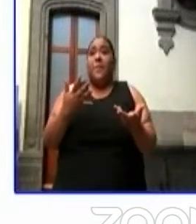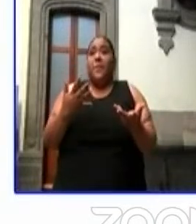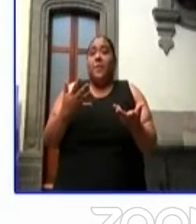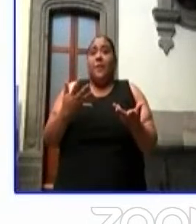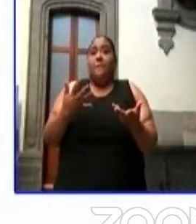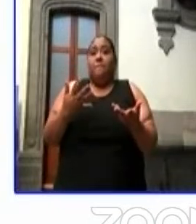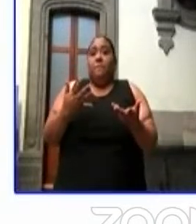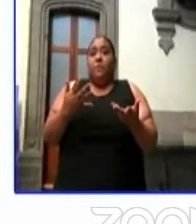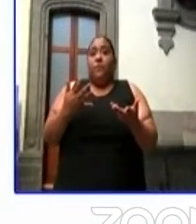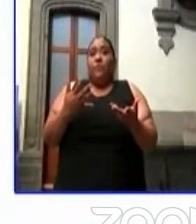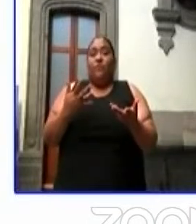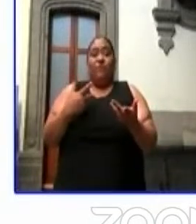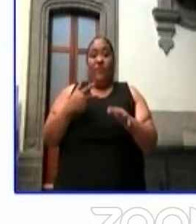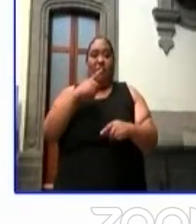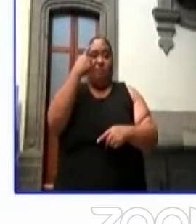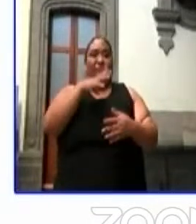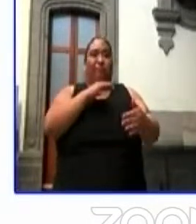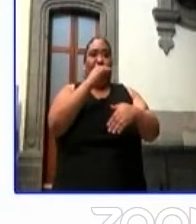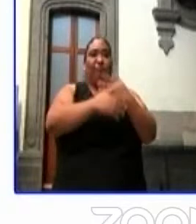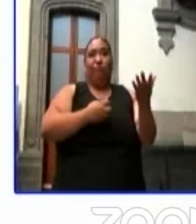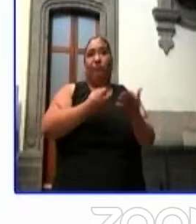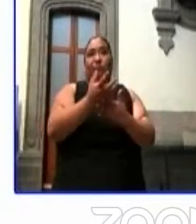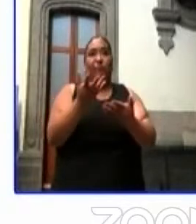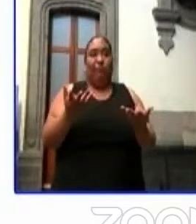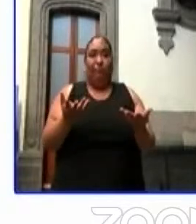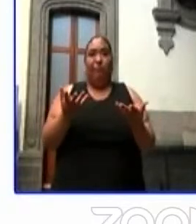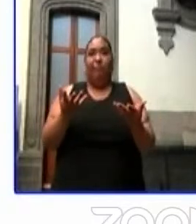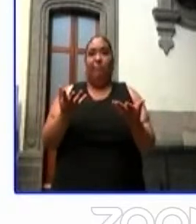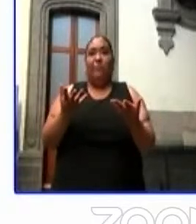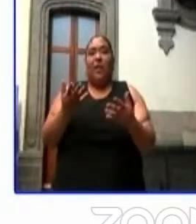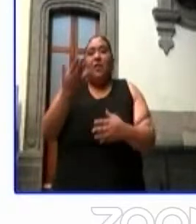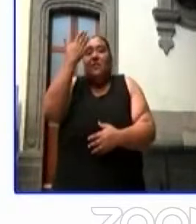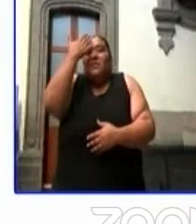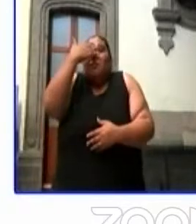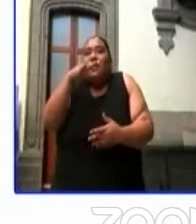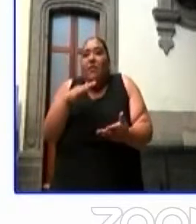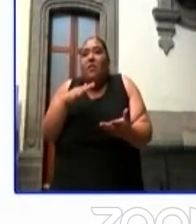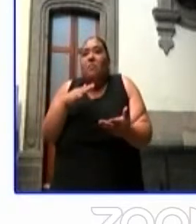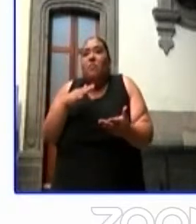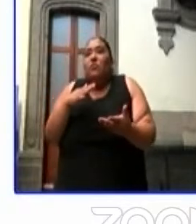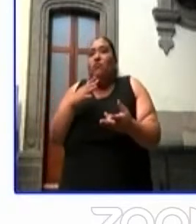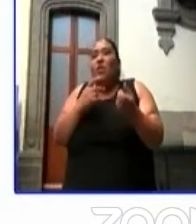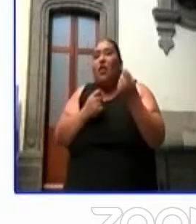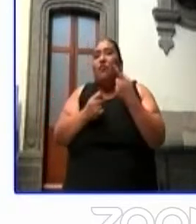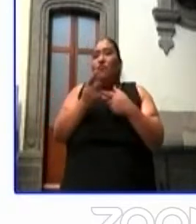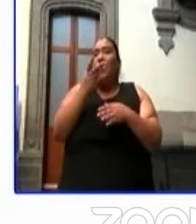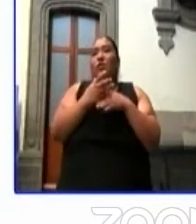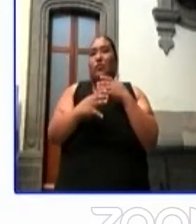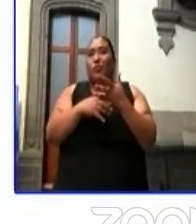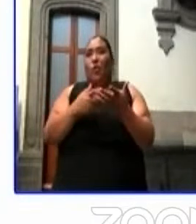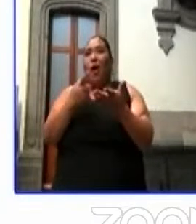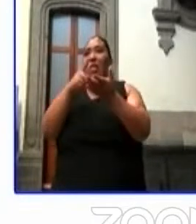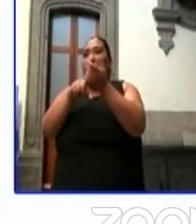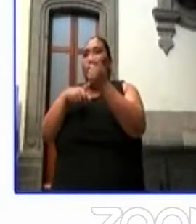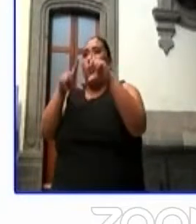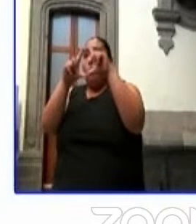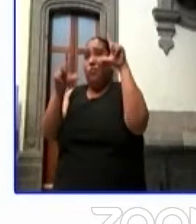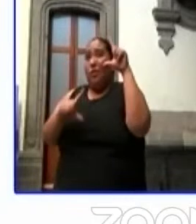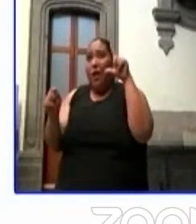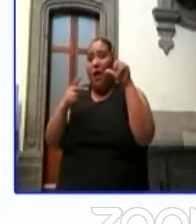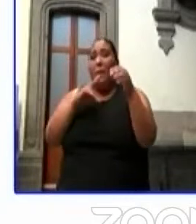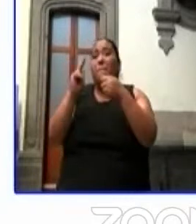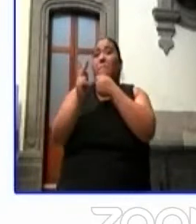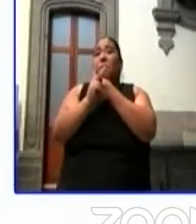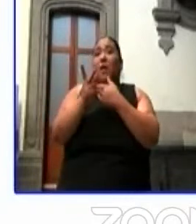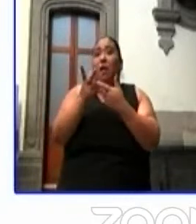de funciones. Sabemos un poco, ¿no?, el tinte político actual del país. Puede haber